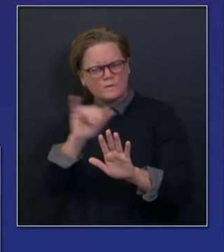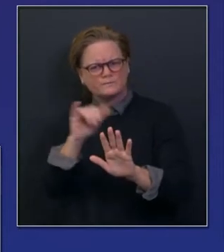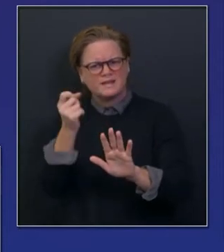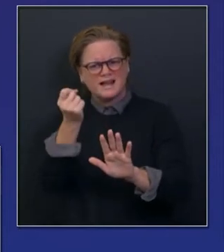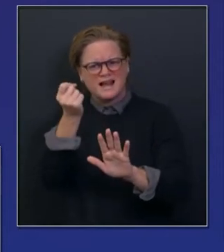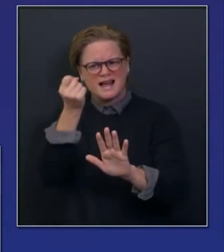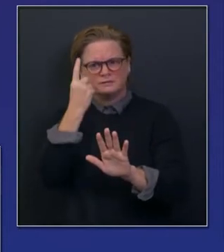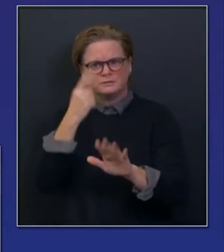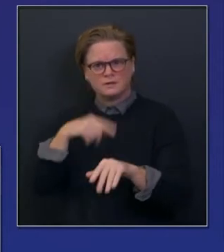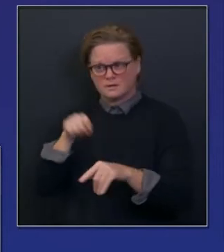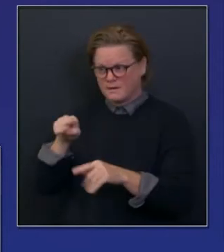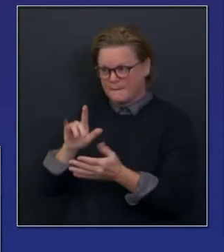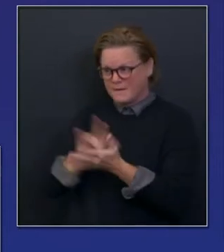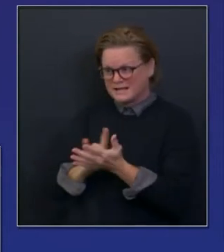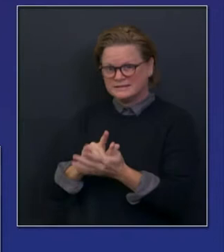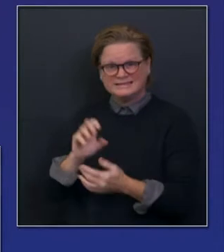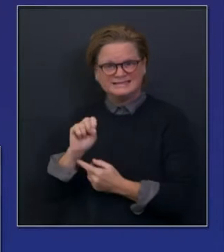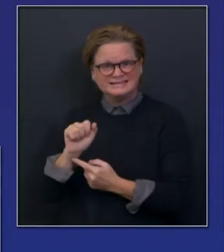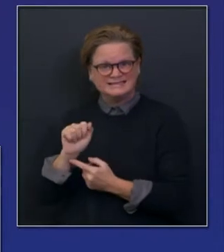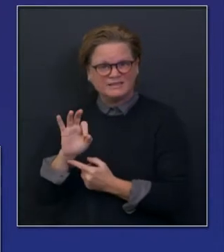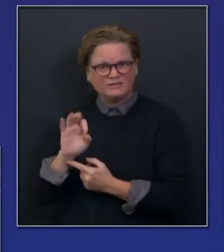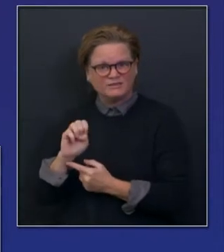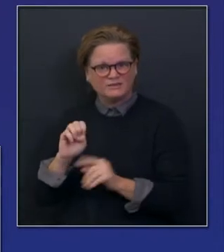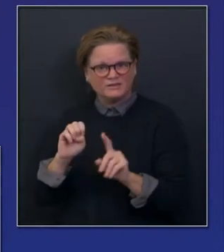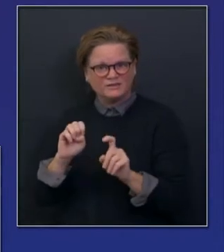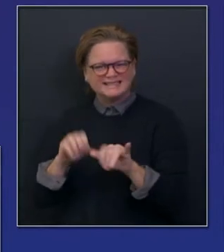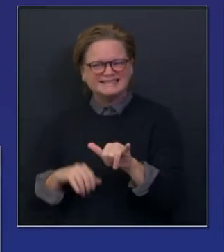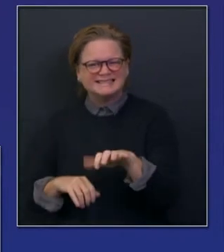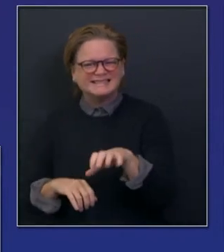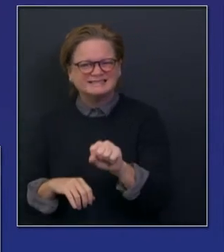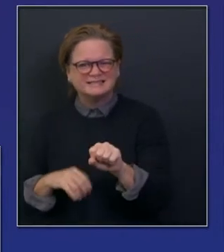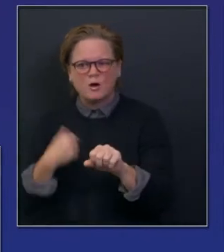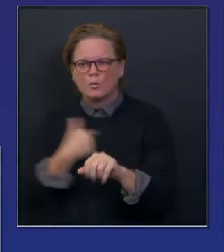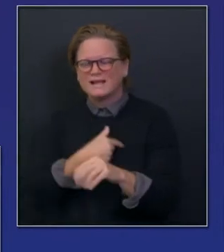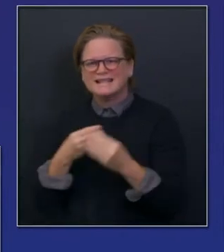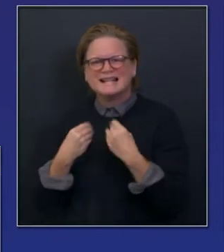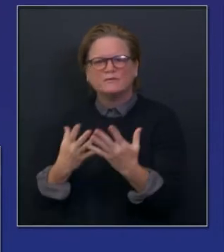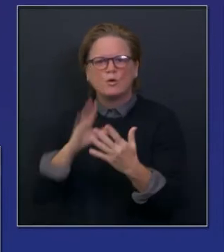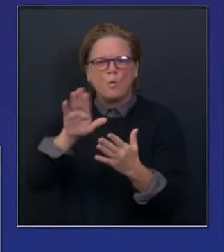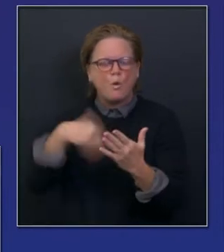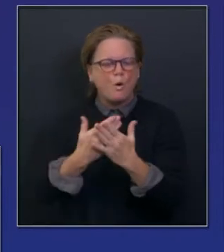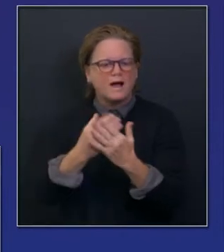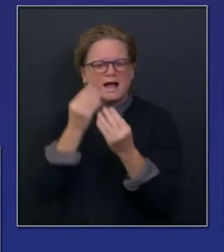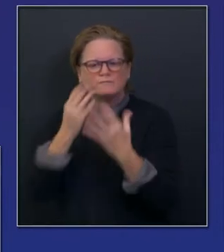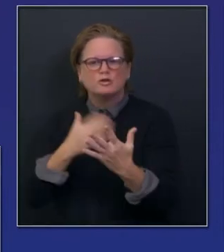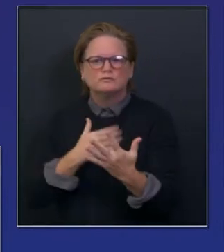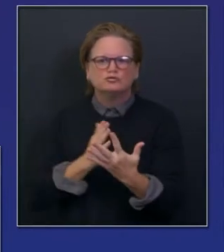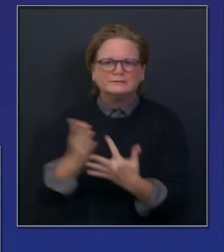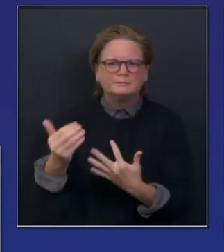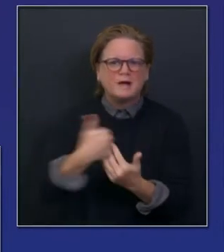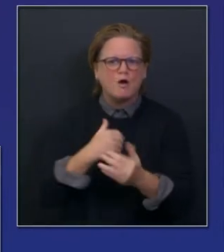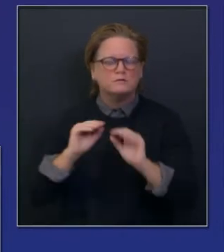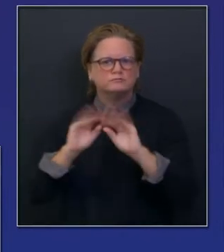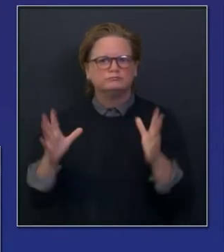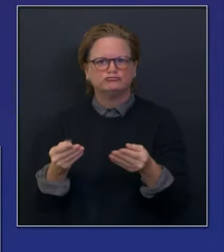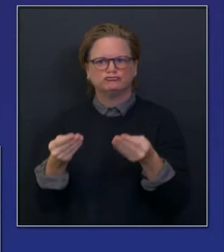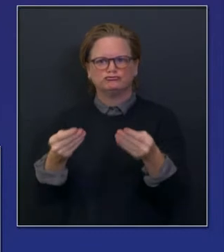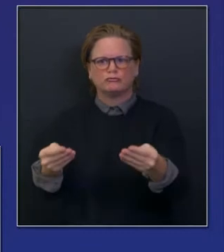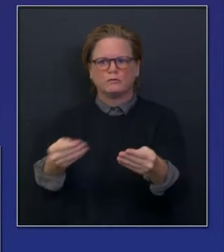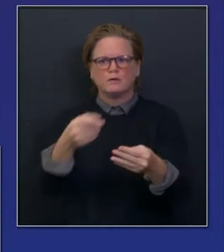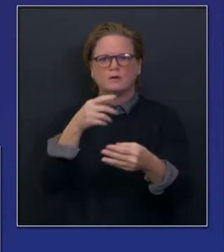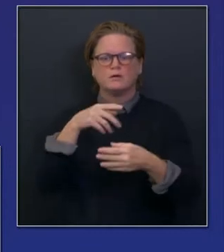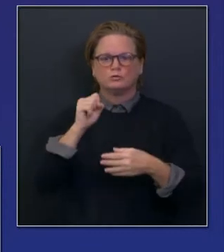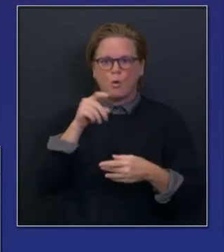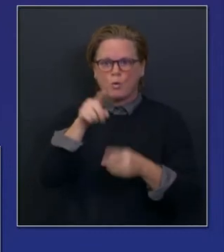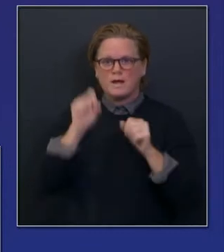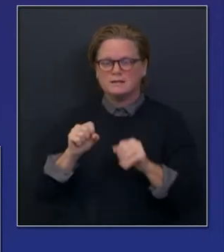sobre todo la seguridad de esta vacuna, para que ellos por su cuenta puedan tomar una decisión bien informada si deciden aceptar